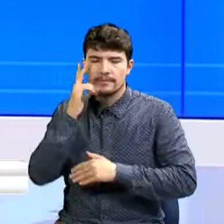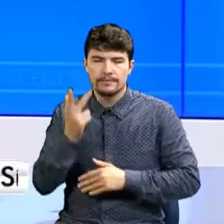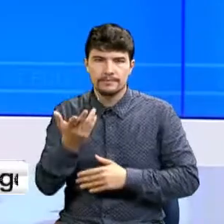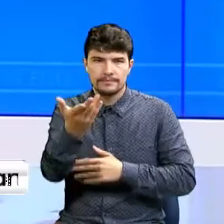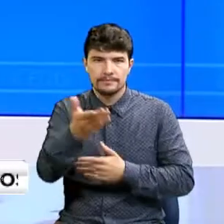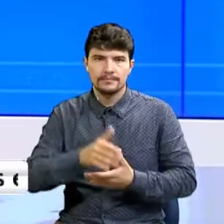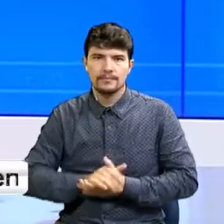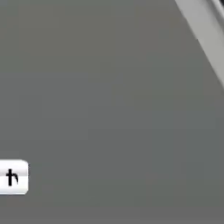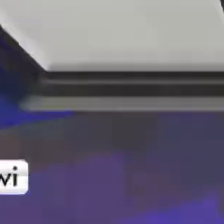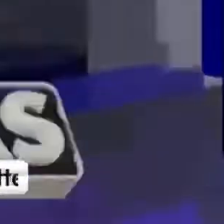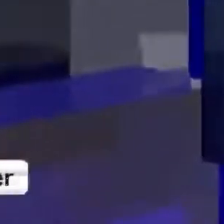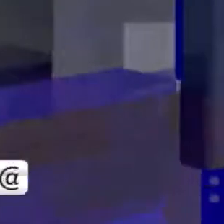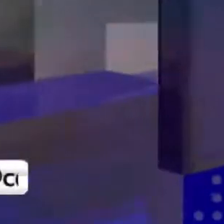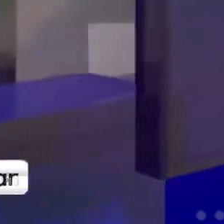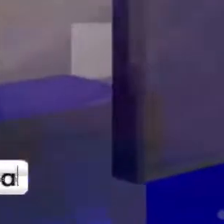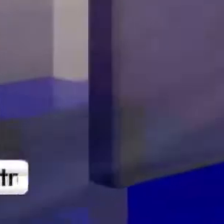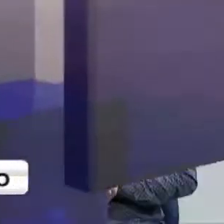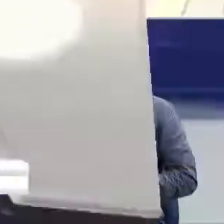captura. Eduard, adelante.